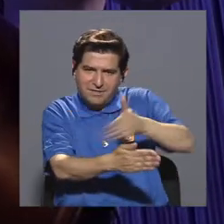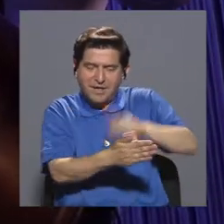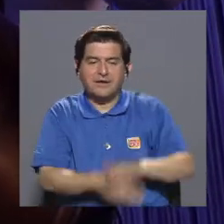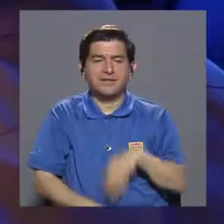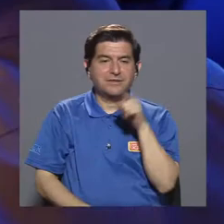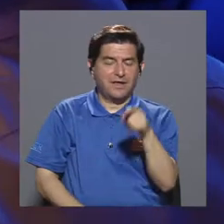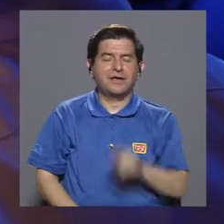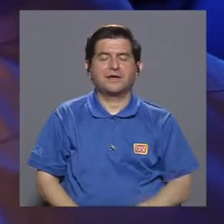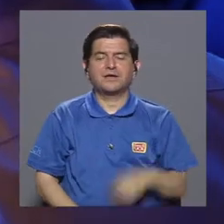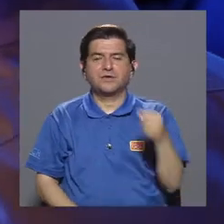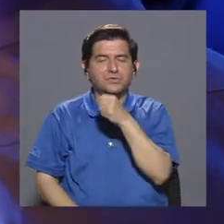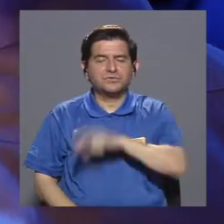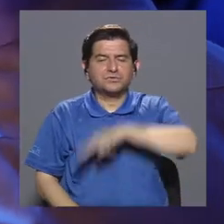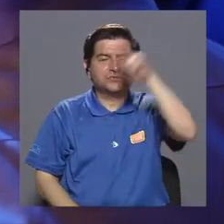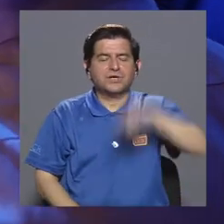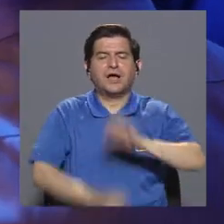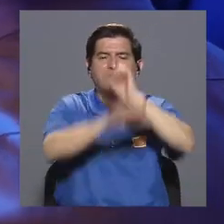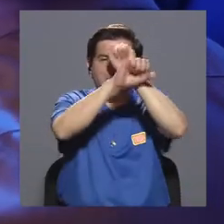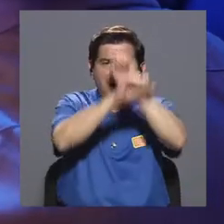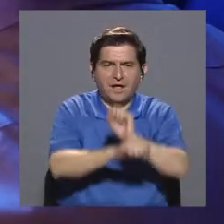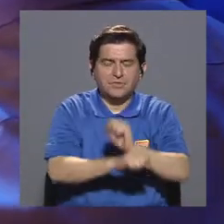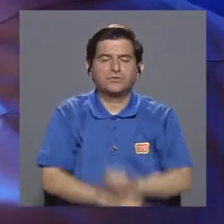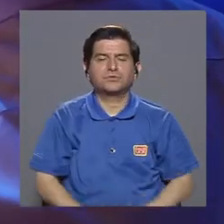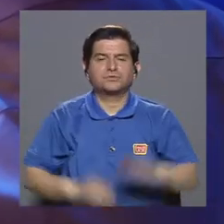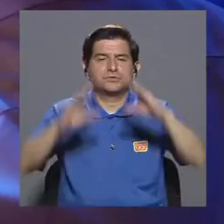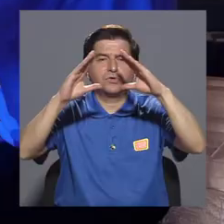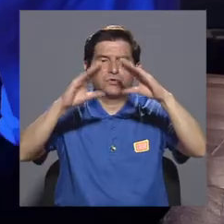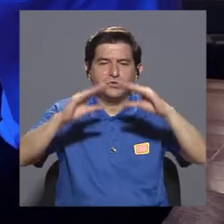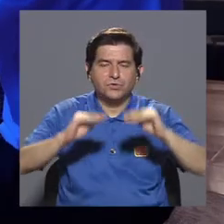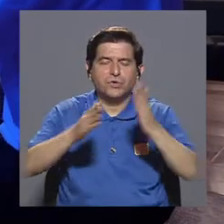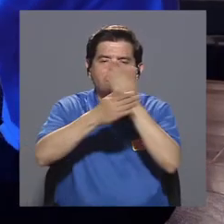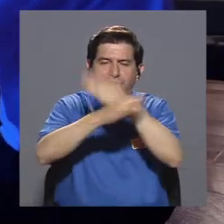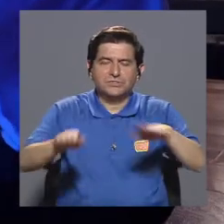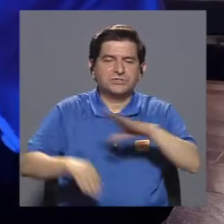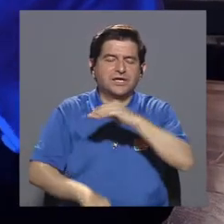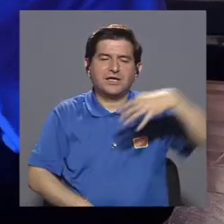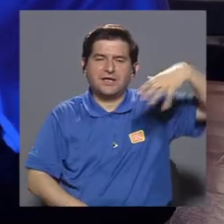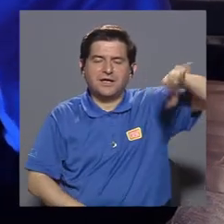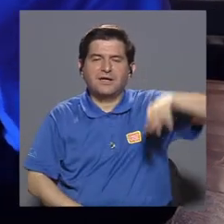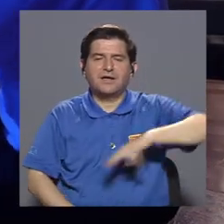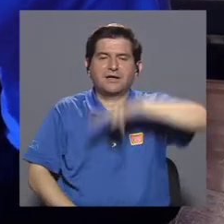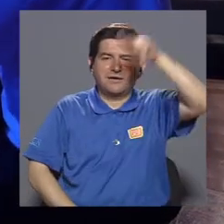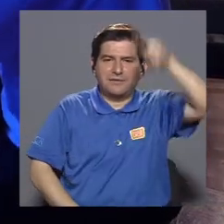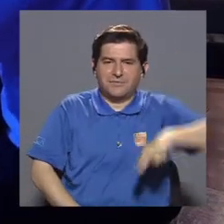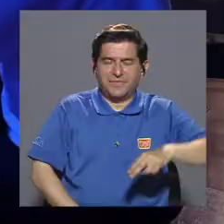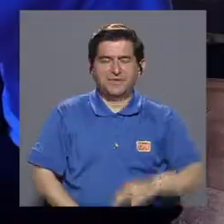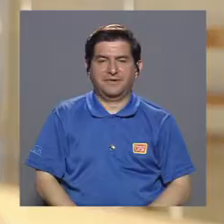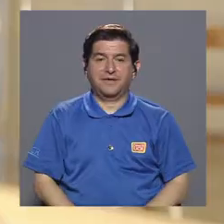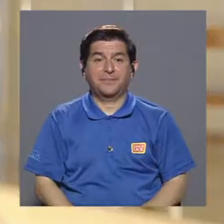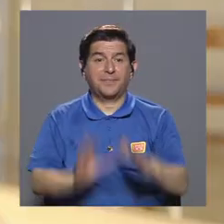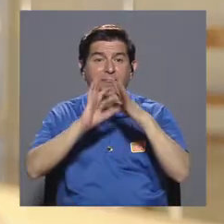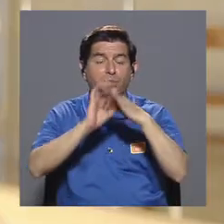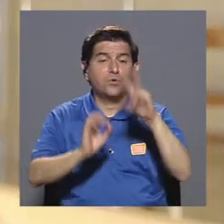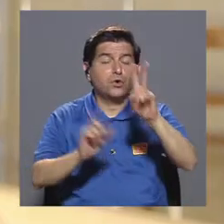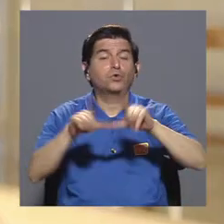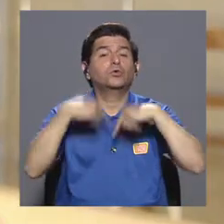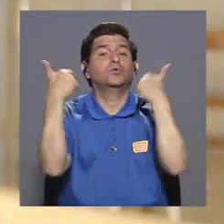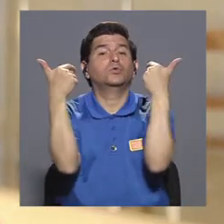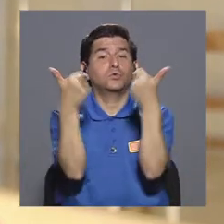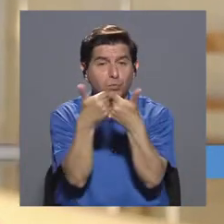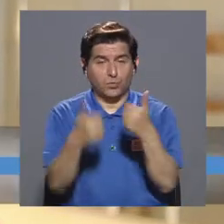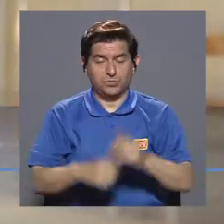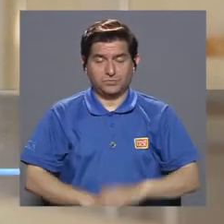Musicales, quienes interpretaron villancicos tradicionales como Noche de Paz y Campanas de Navidad. Es la unión de